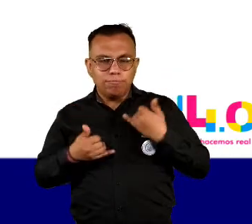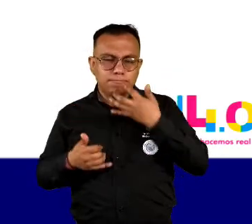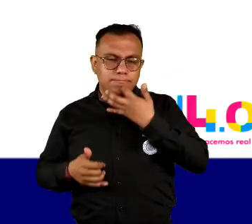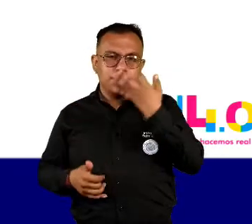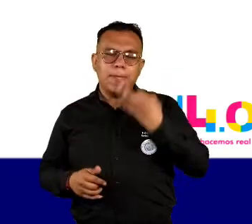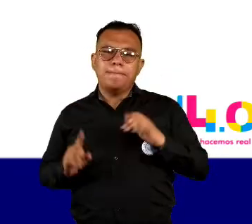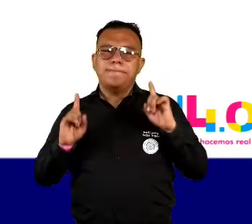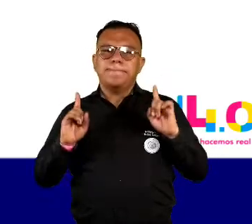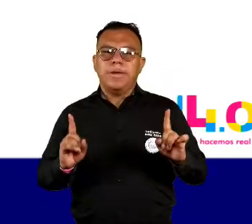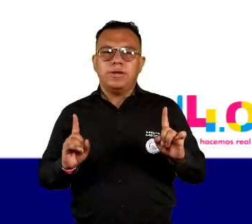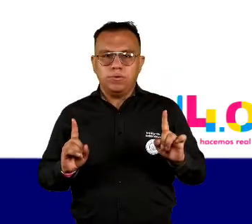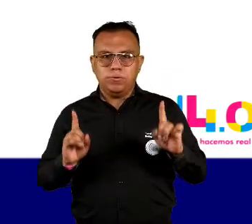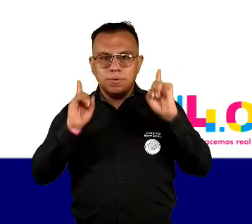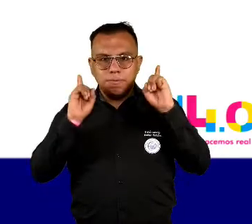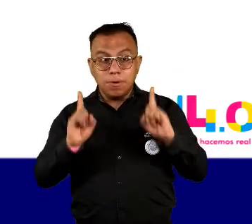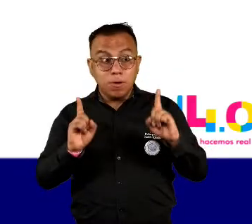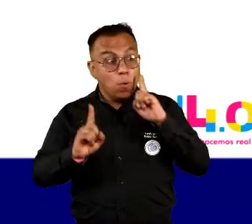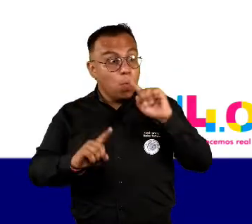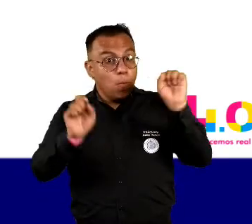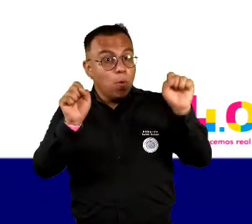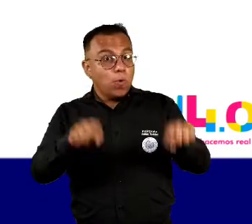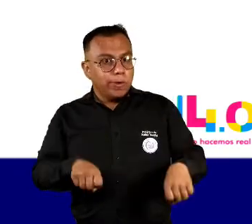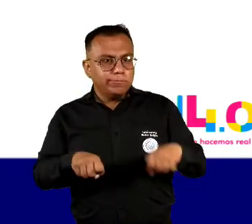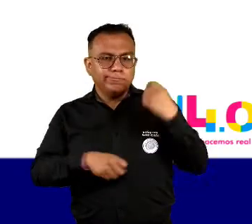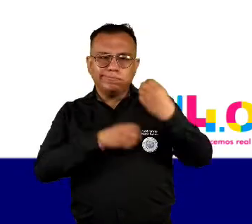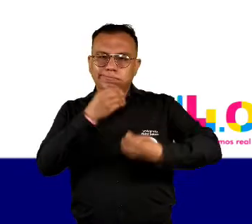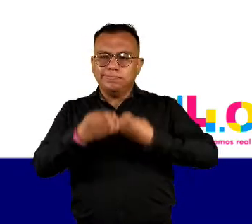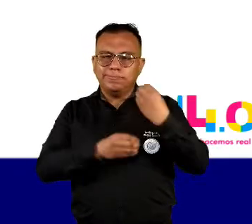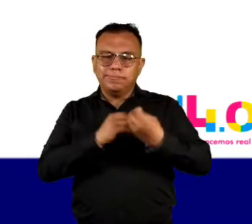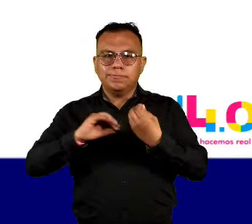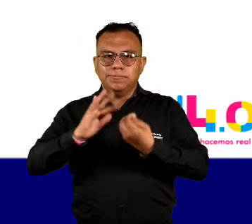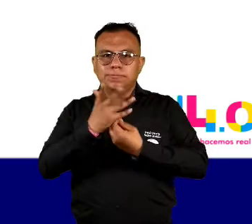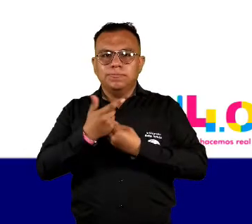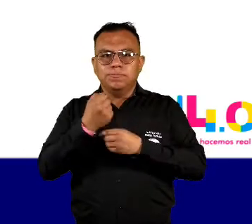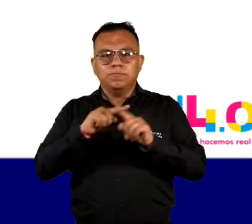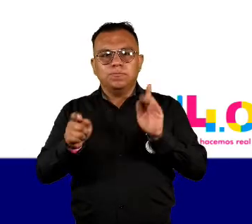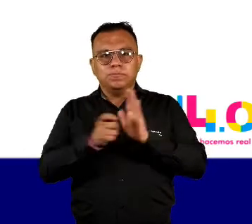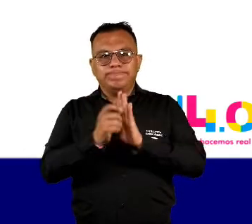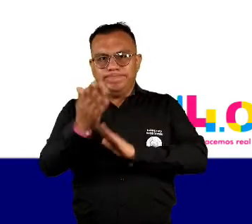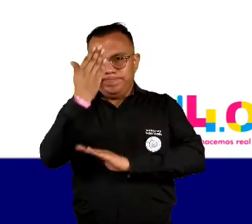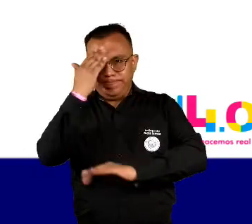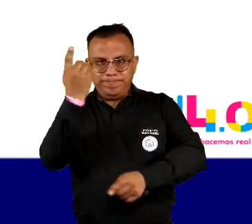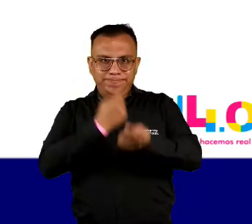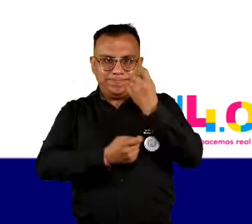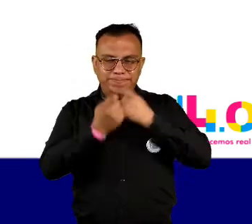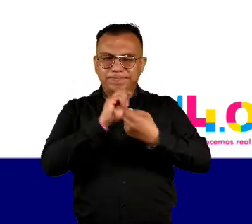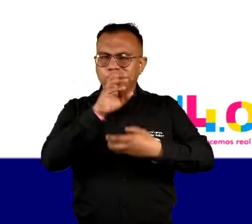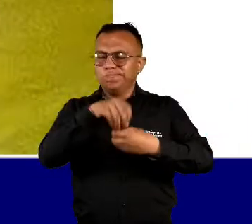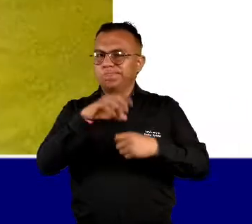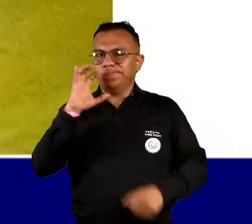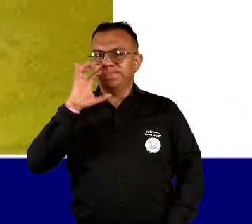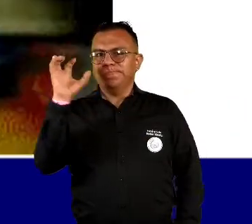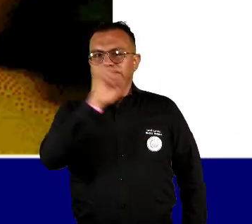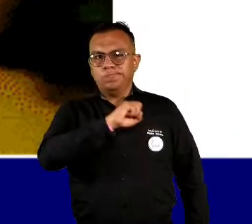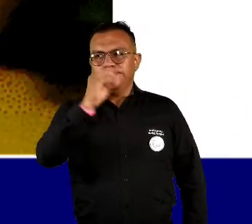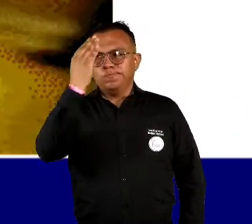pero para poder hacer ese tipo de arte hay que saber que hay un negocio por detrás